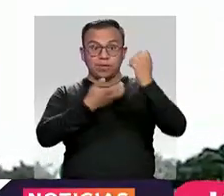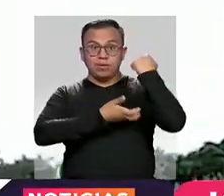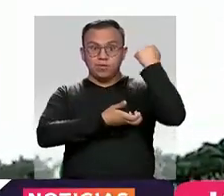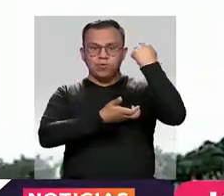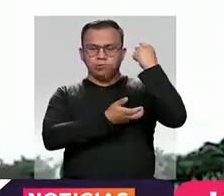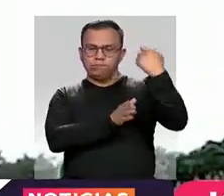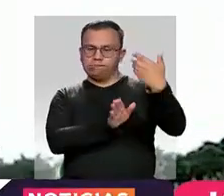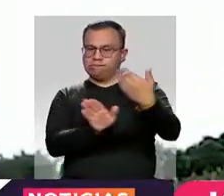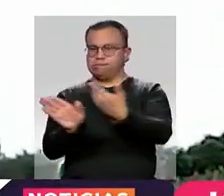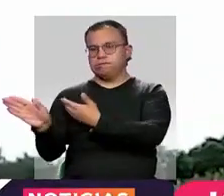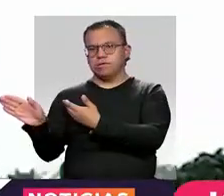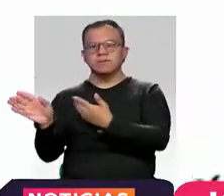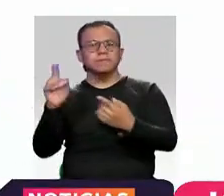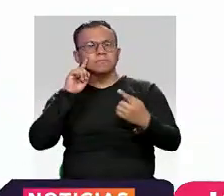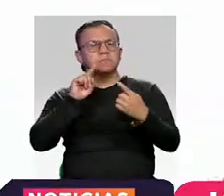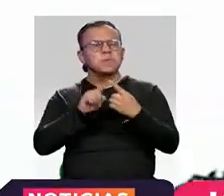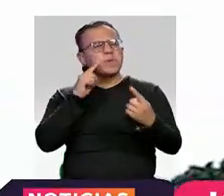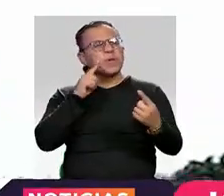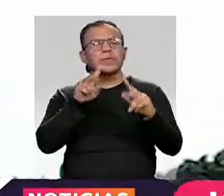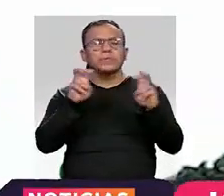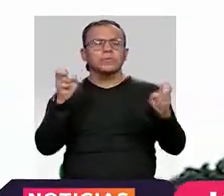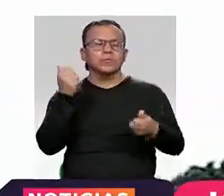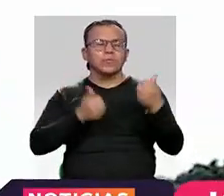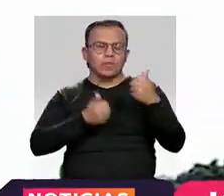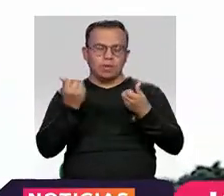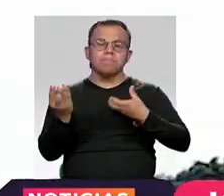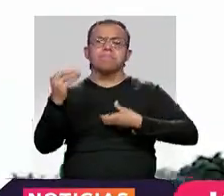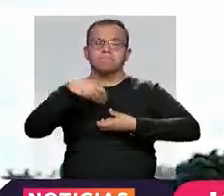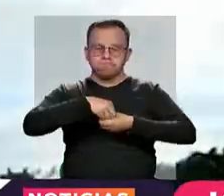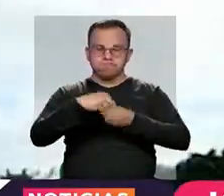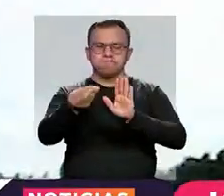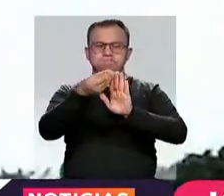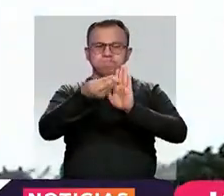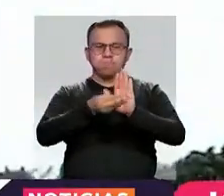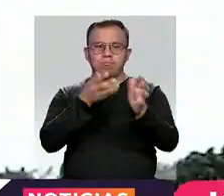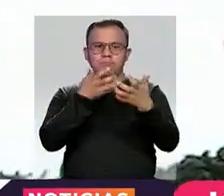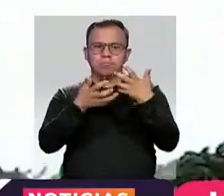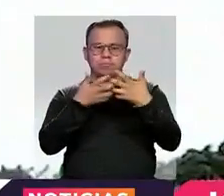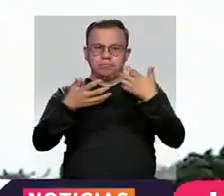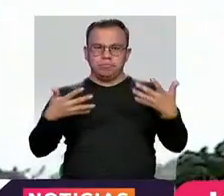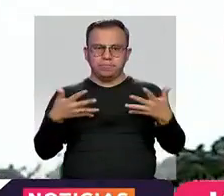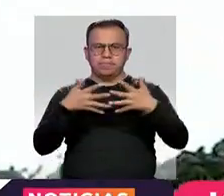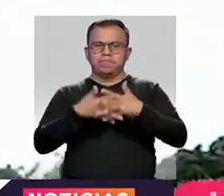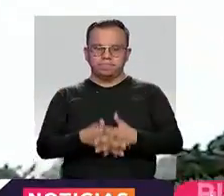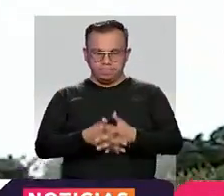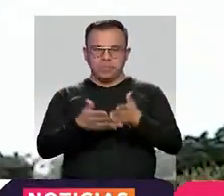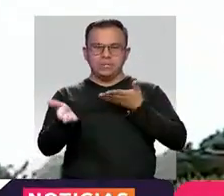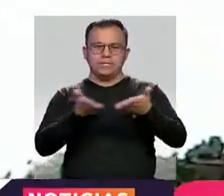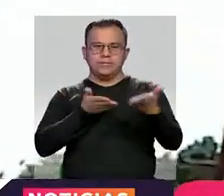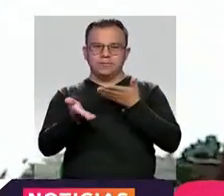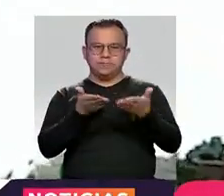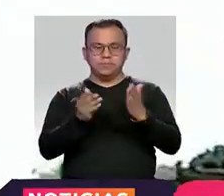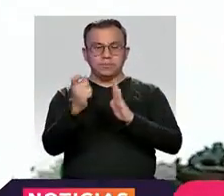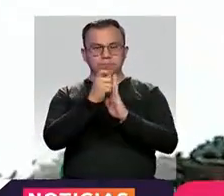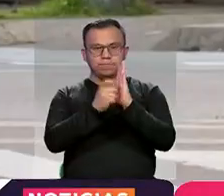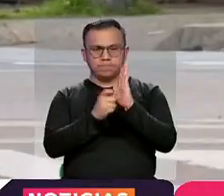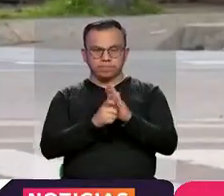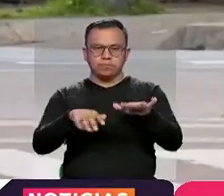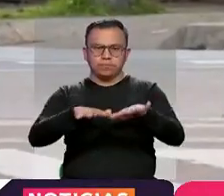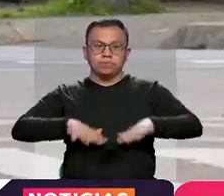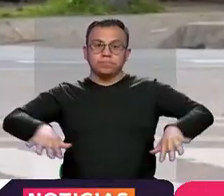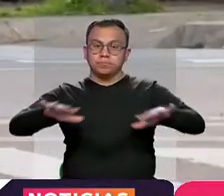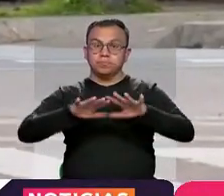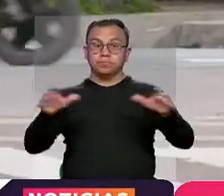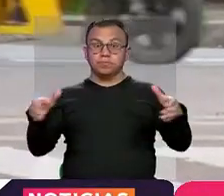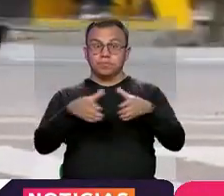financieros que deberían estar incorporados al sistema integrado de transporte público en su componente zonal. Por